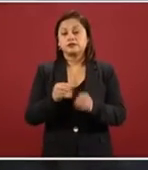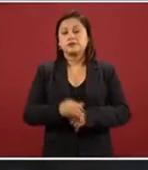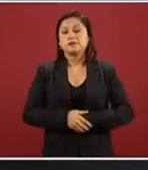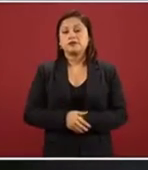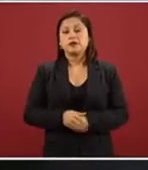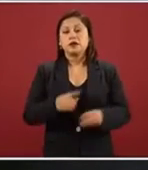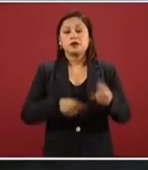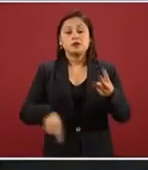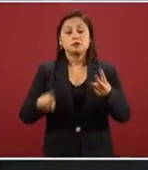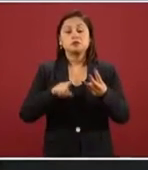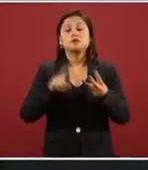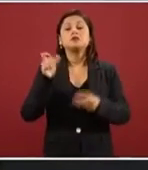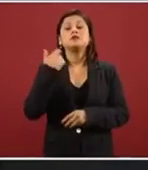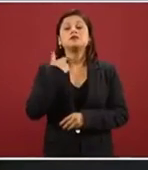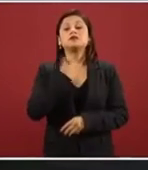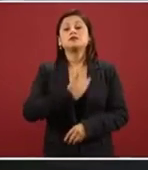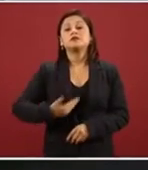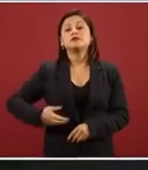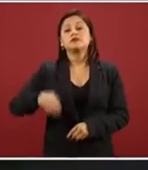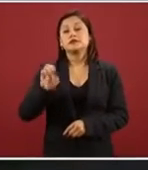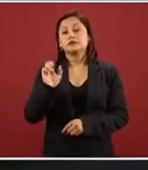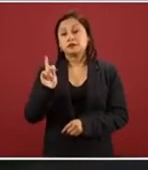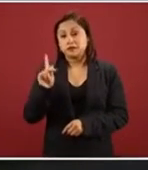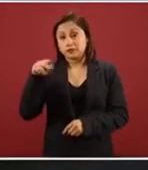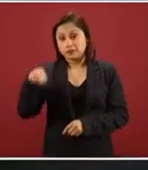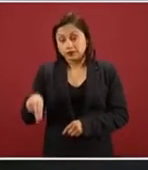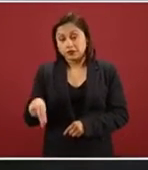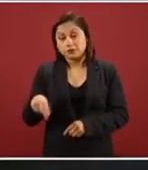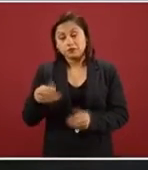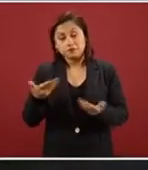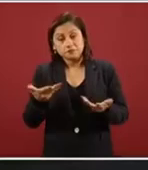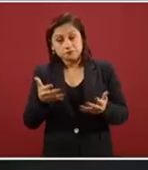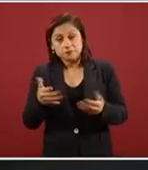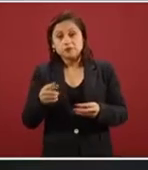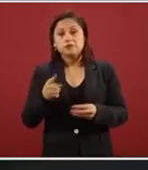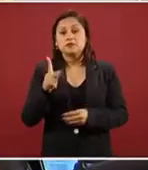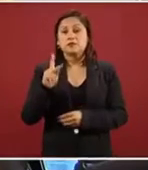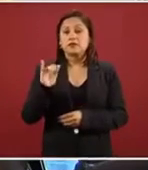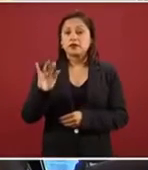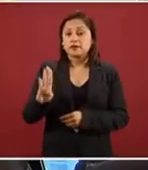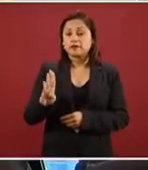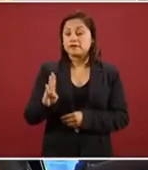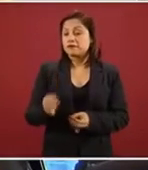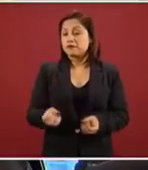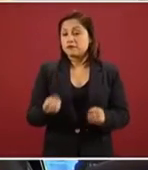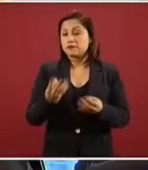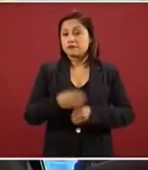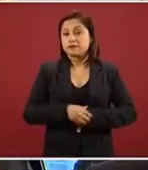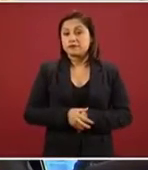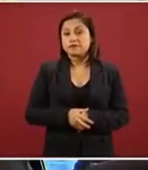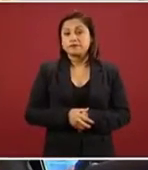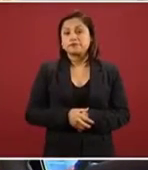y Peña, en términos nominales, la dejó en